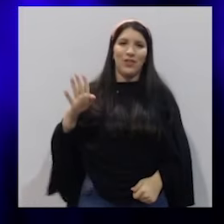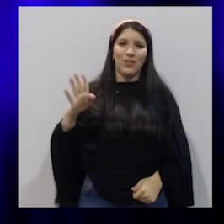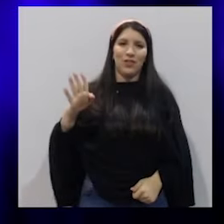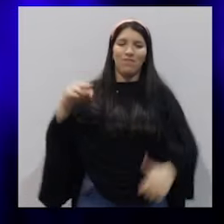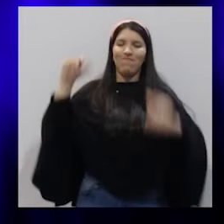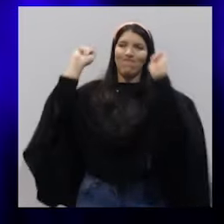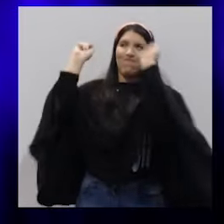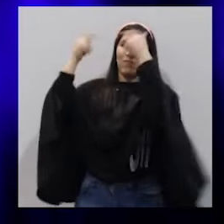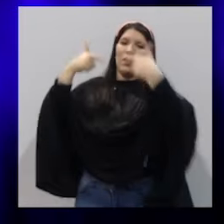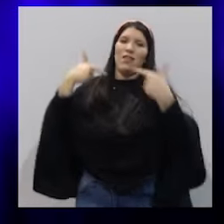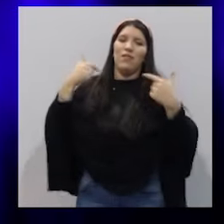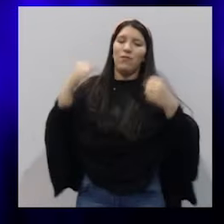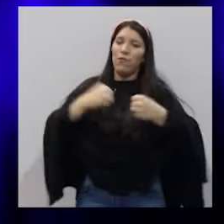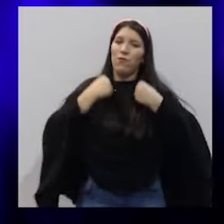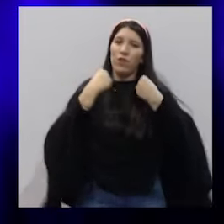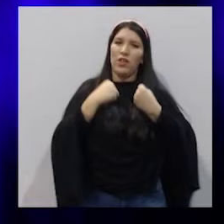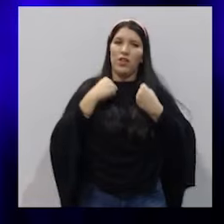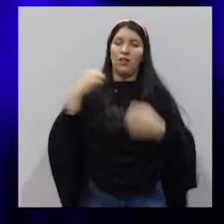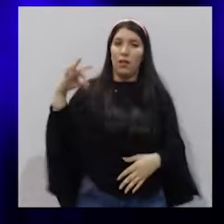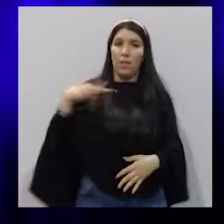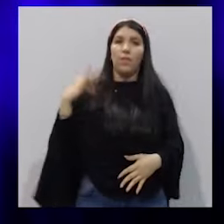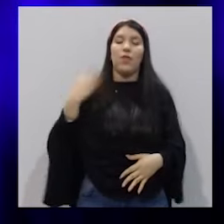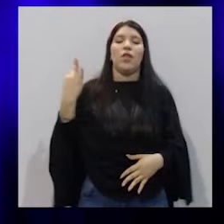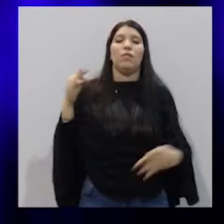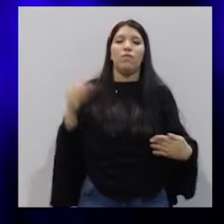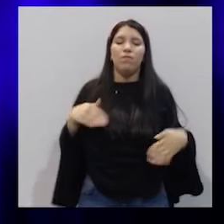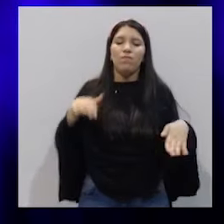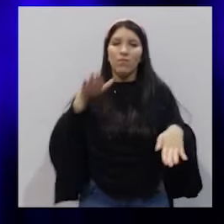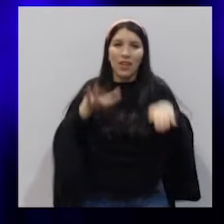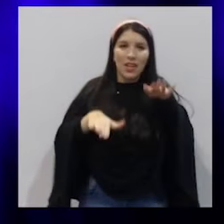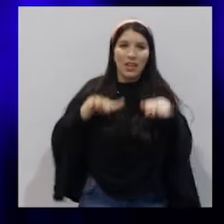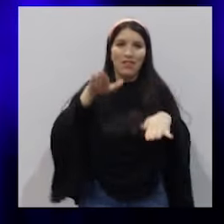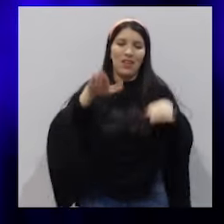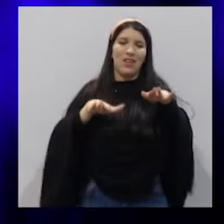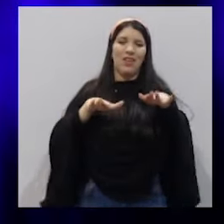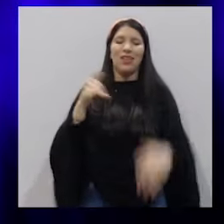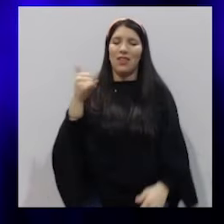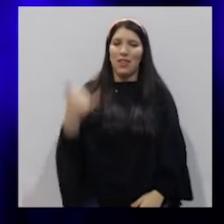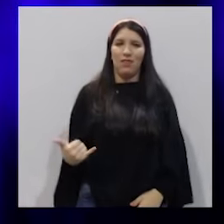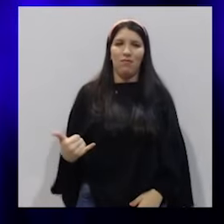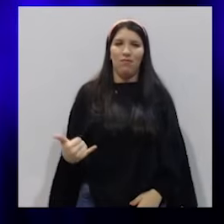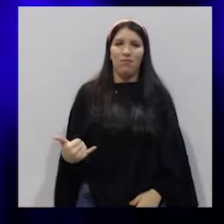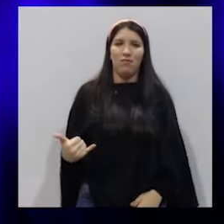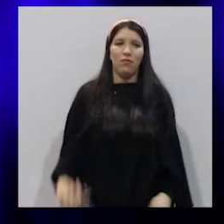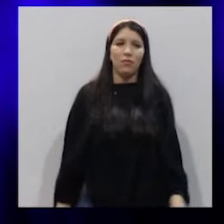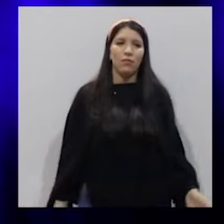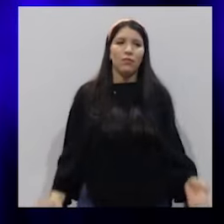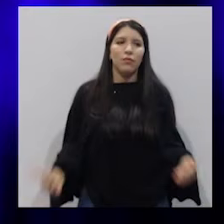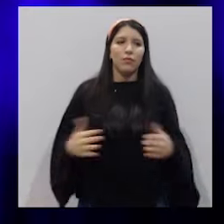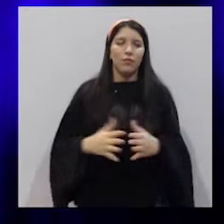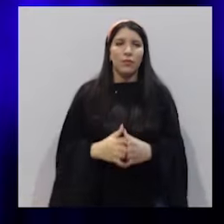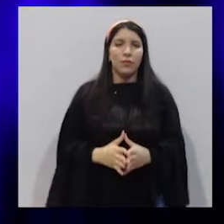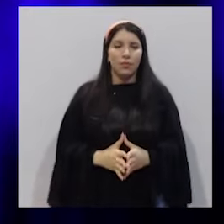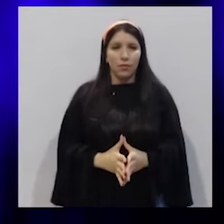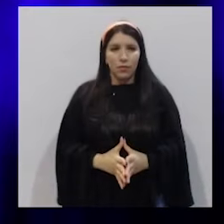para poder tener una vida equilibrada y poder servirle con todo nuestro corazón todos podemos ser